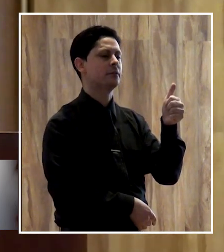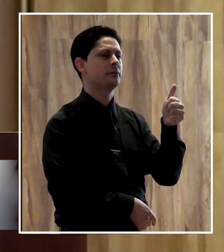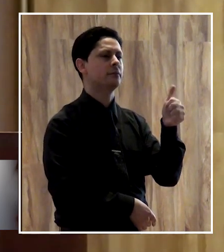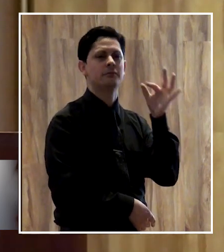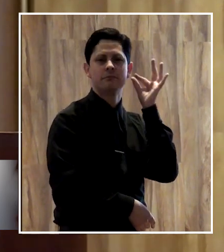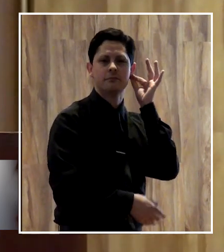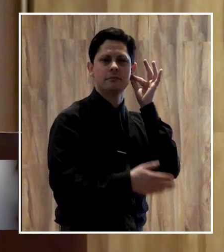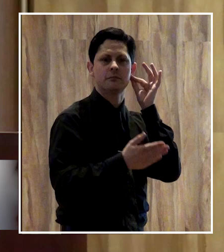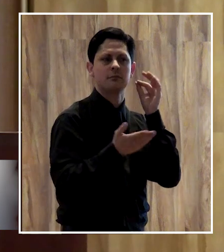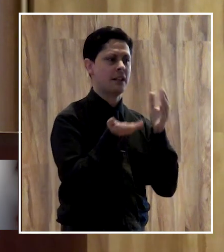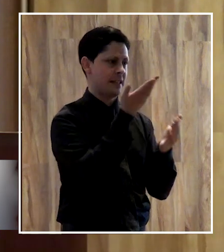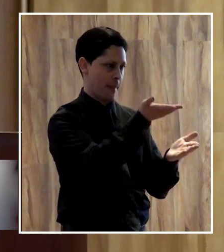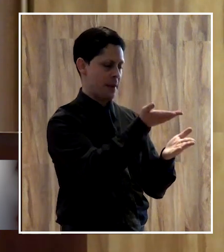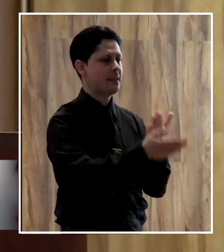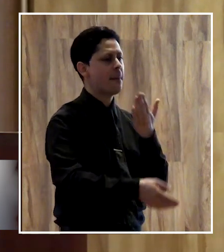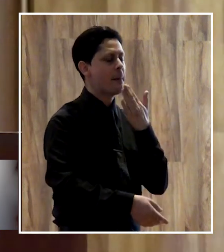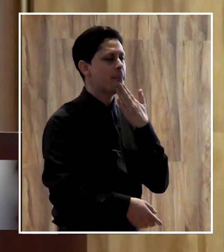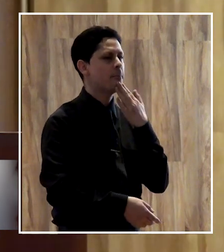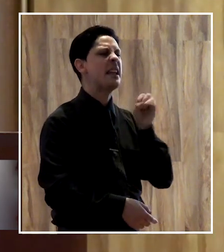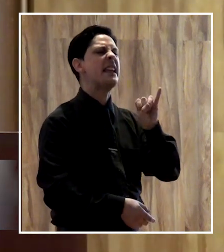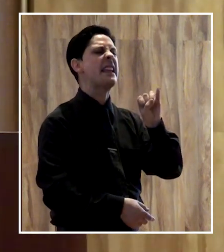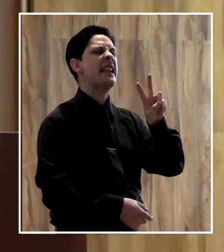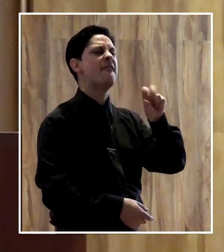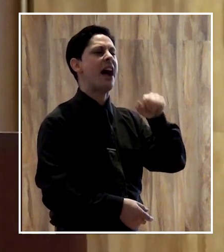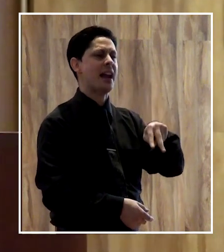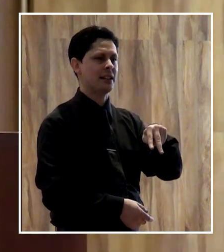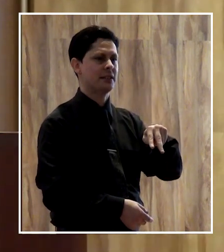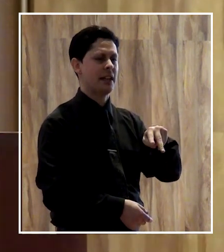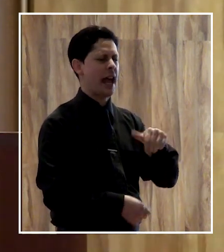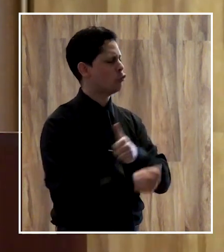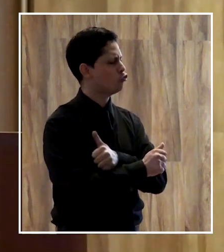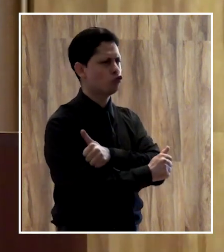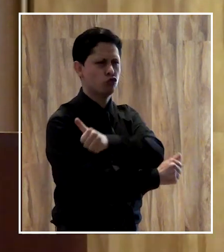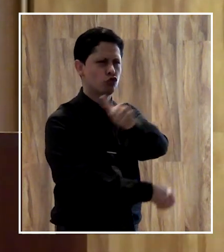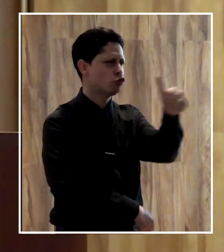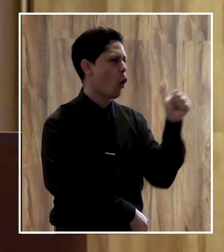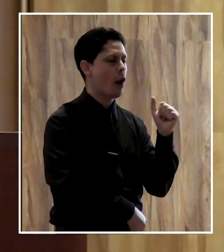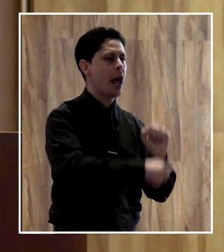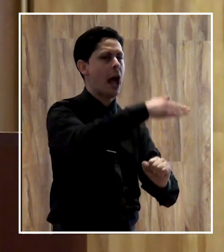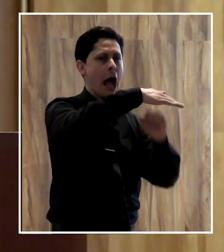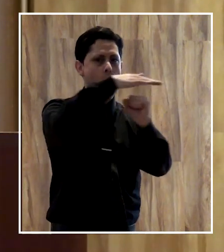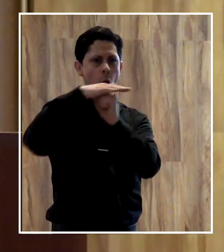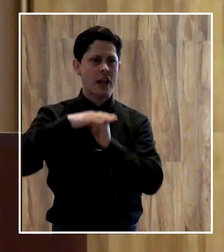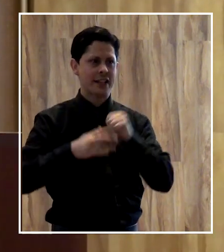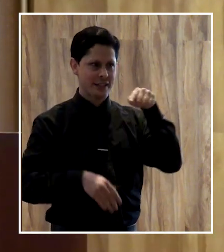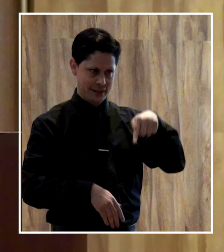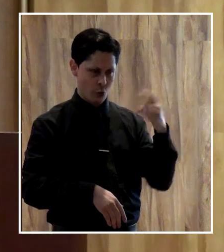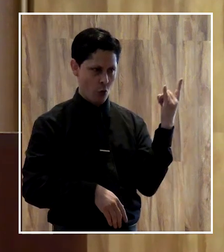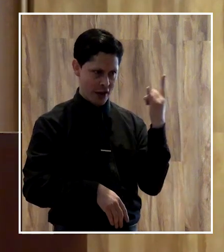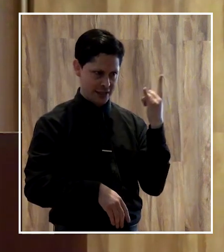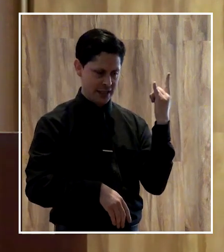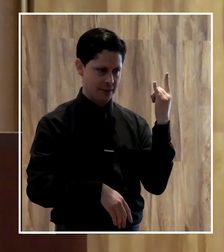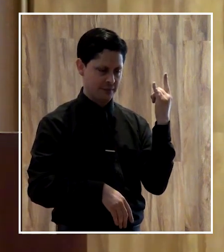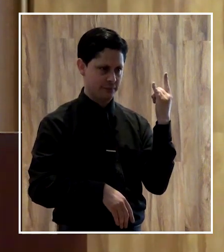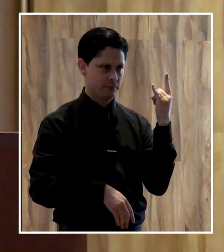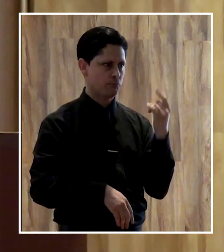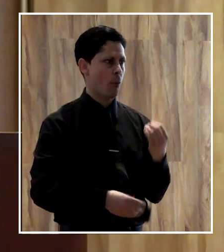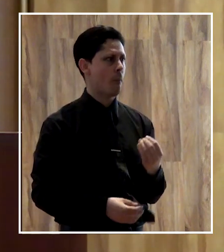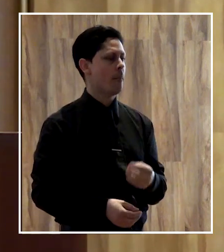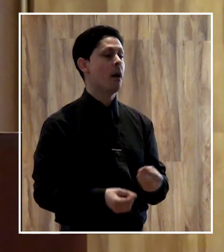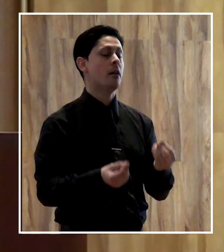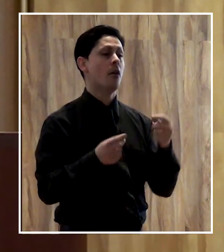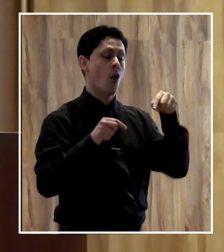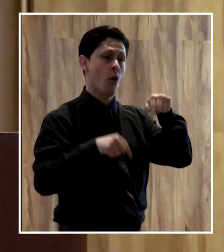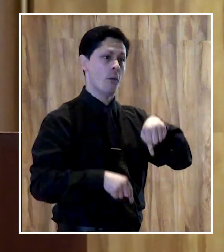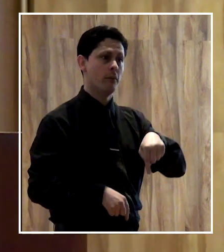y para nuestro querido Iván, y también para todas las autoridades presentes de la universidad.